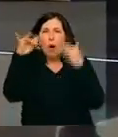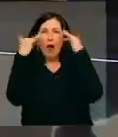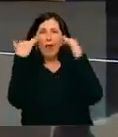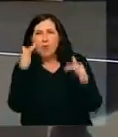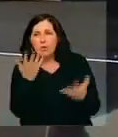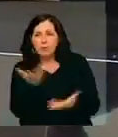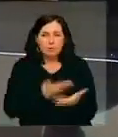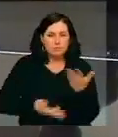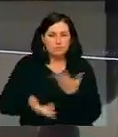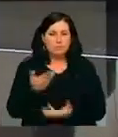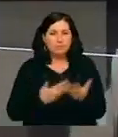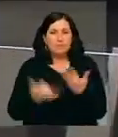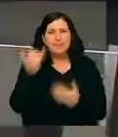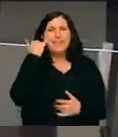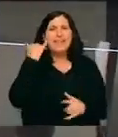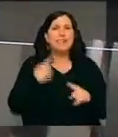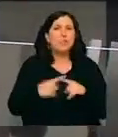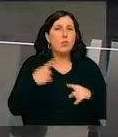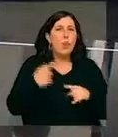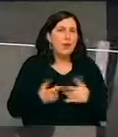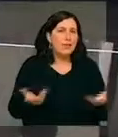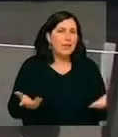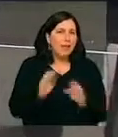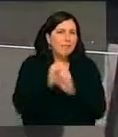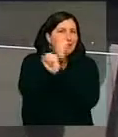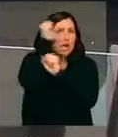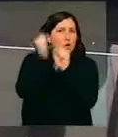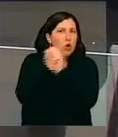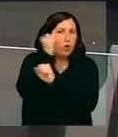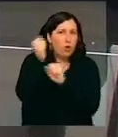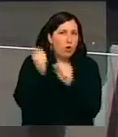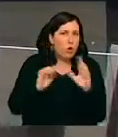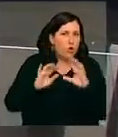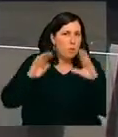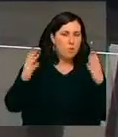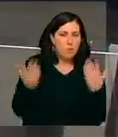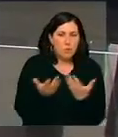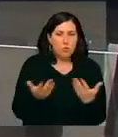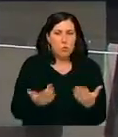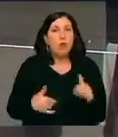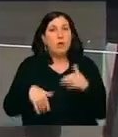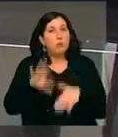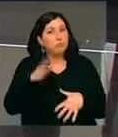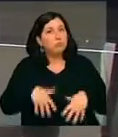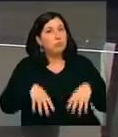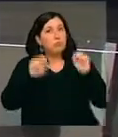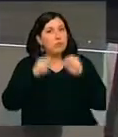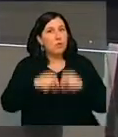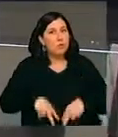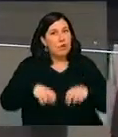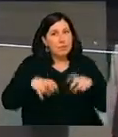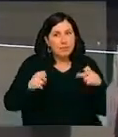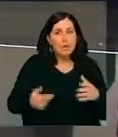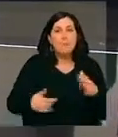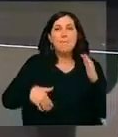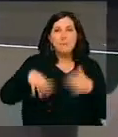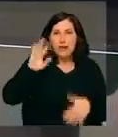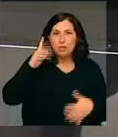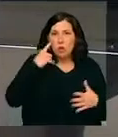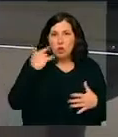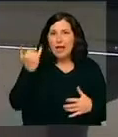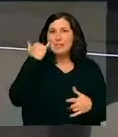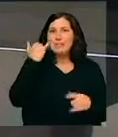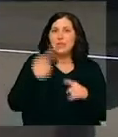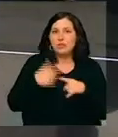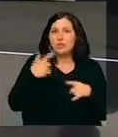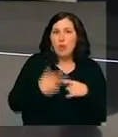y viven su sexualidad en un mundo tecnológico. Y lo que encontraron estas investigaciones es que muchas veces las prácticas sexuales adolescentes